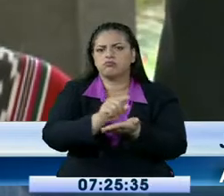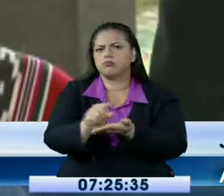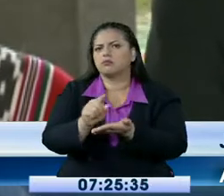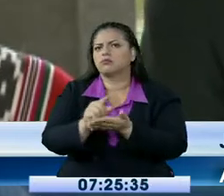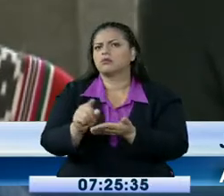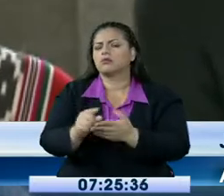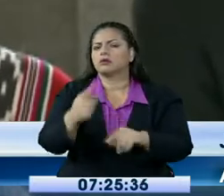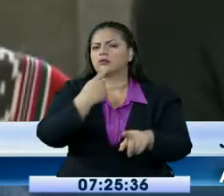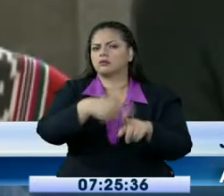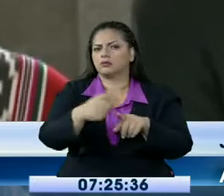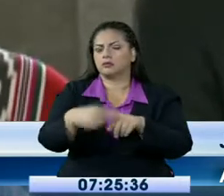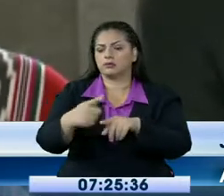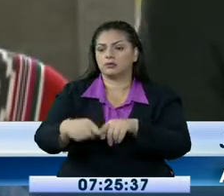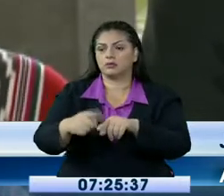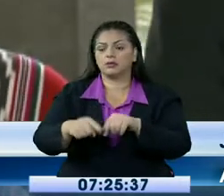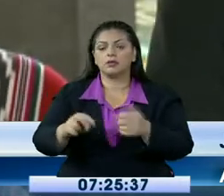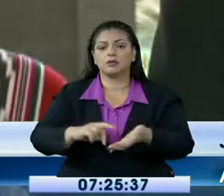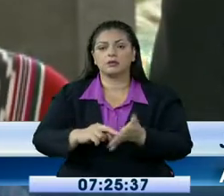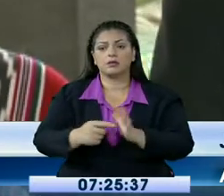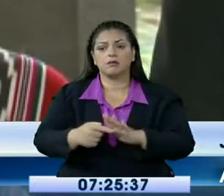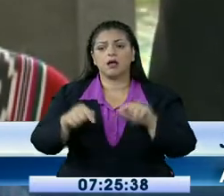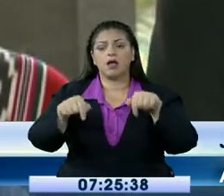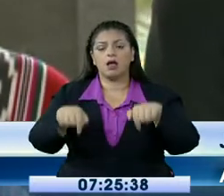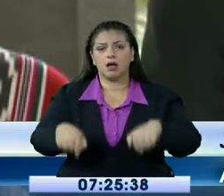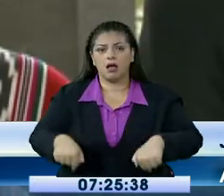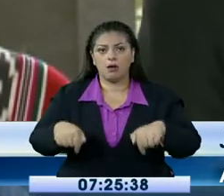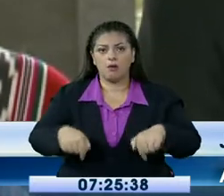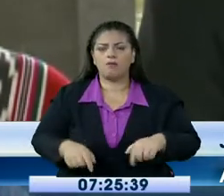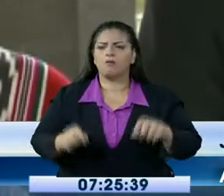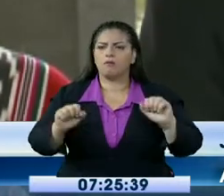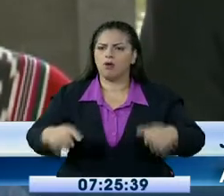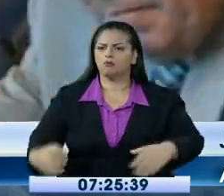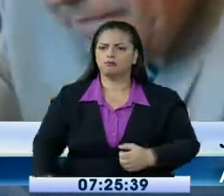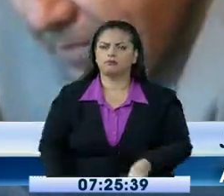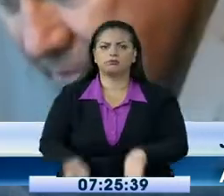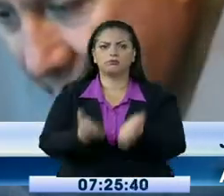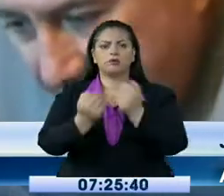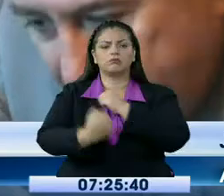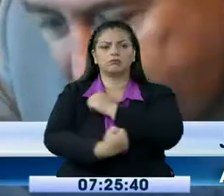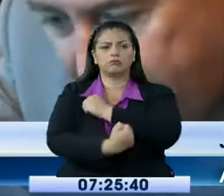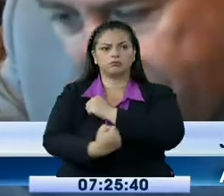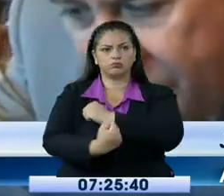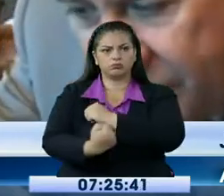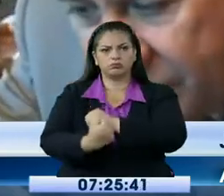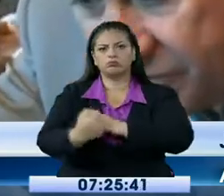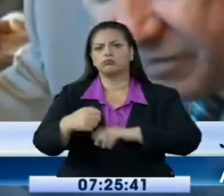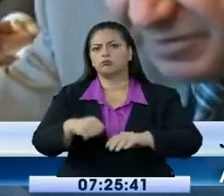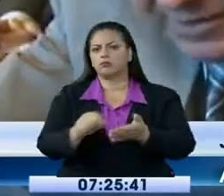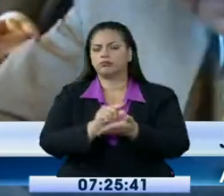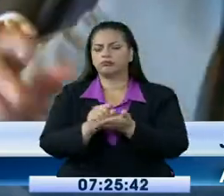dinámica interesantísima para el sector que tiene que estar en constante fortalecimiento. Informó Héctor Romero.